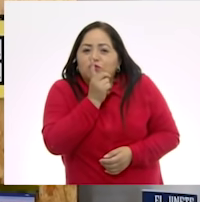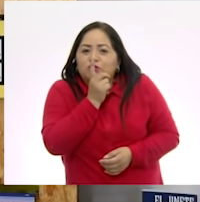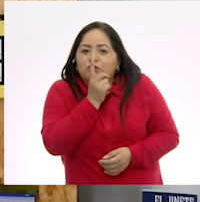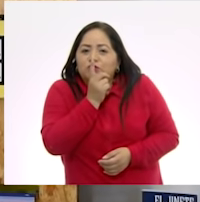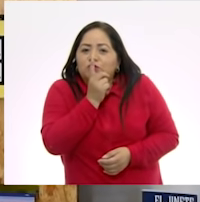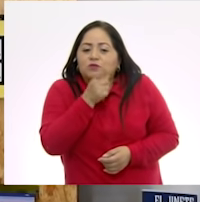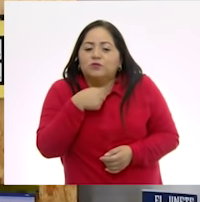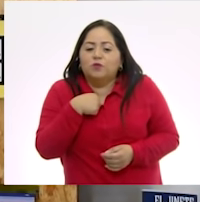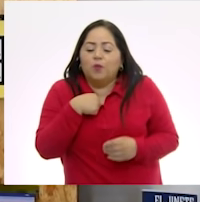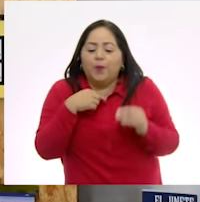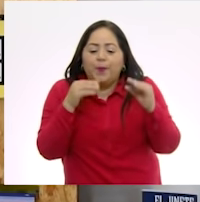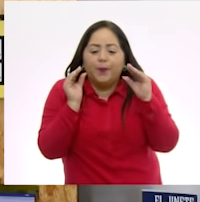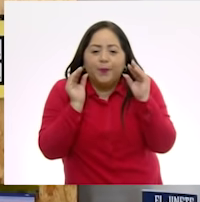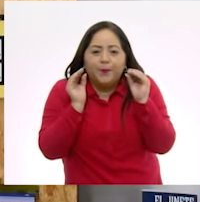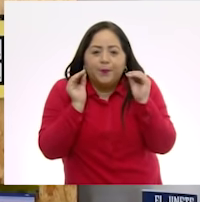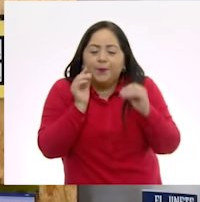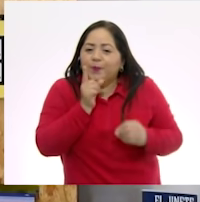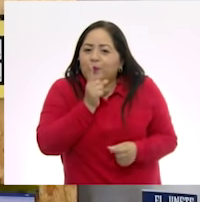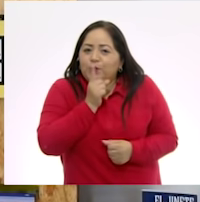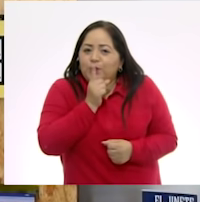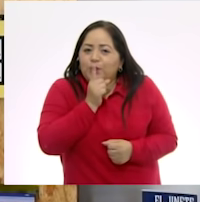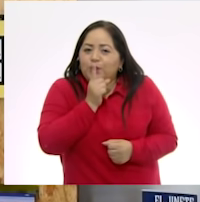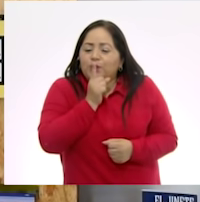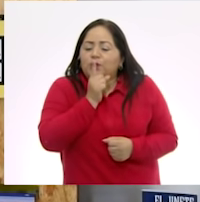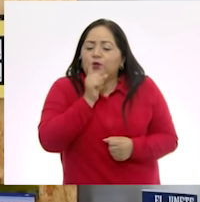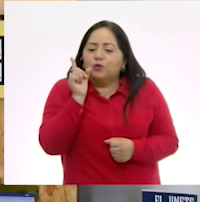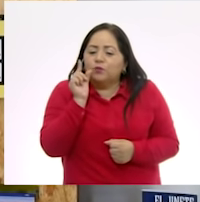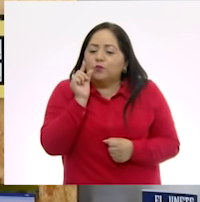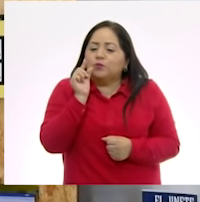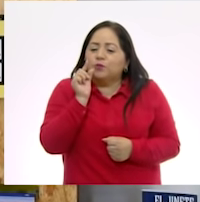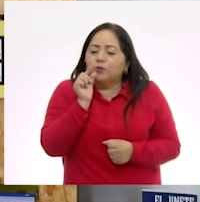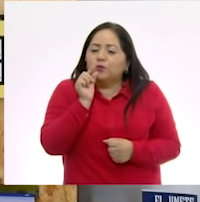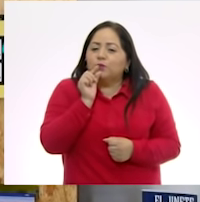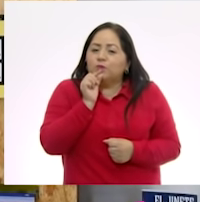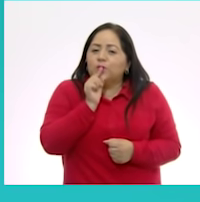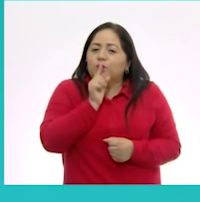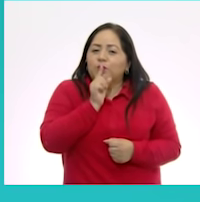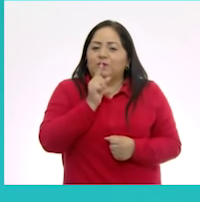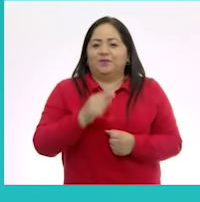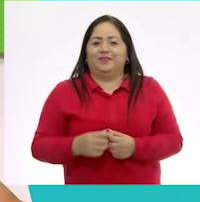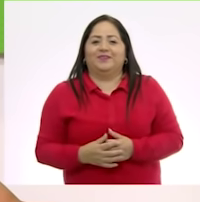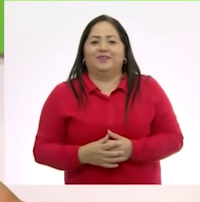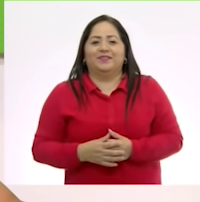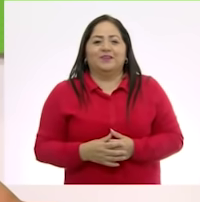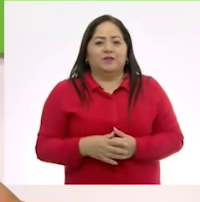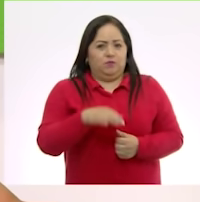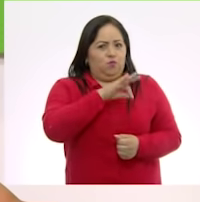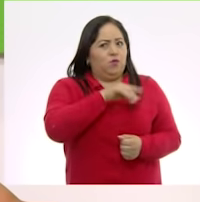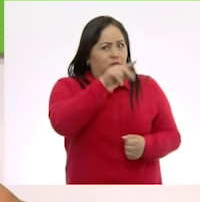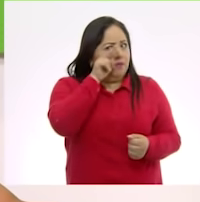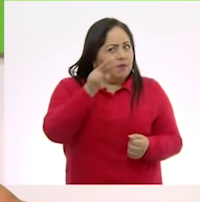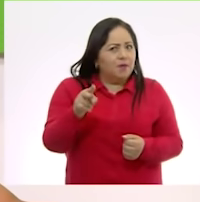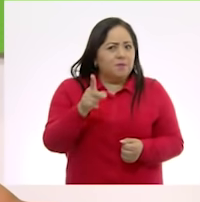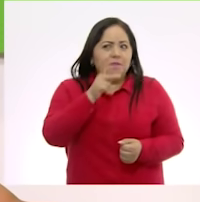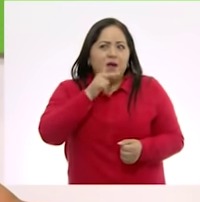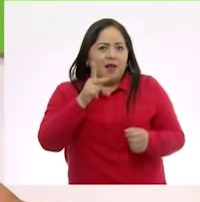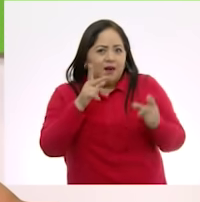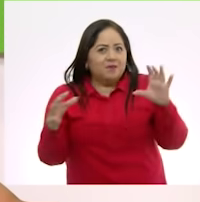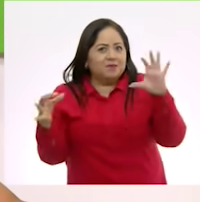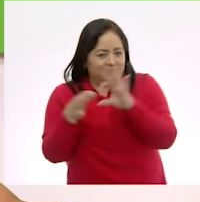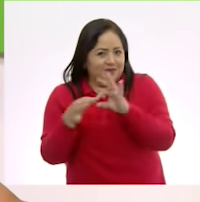me quedo callado, callado, callado. ¿Pudiste identificar las palabras que